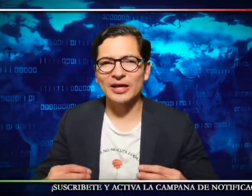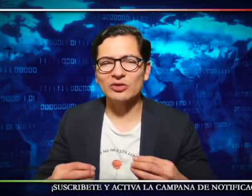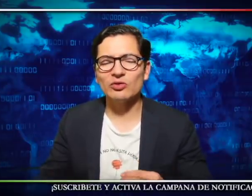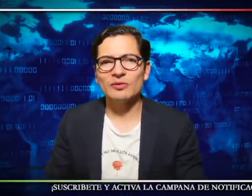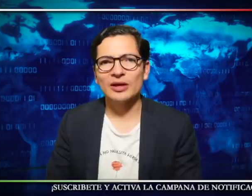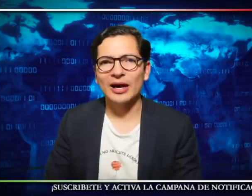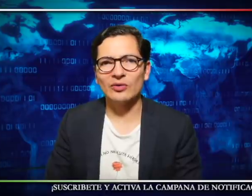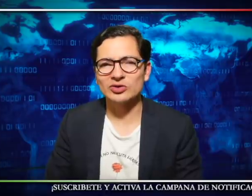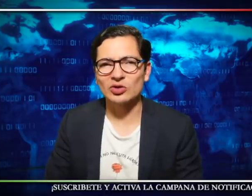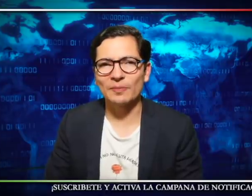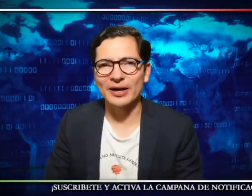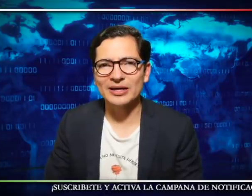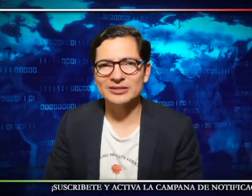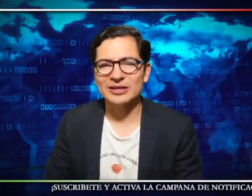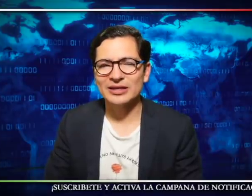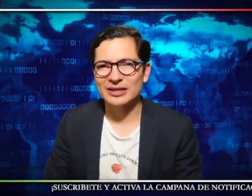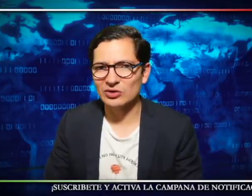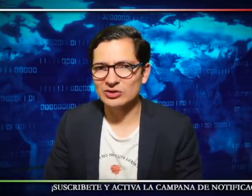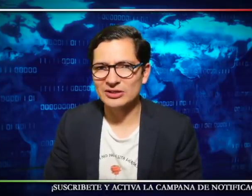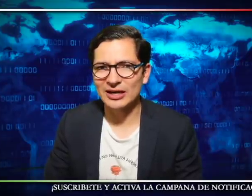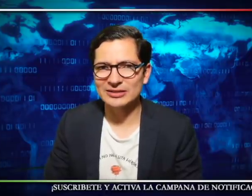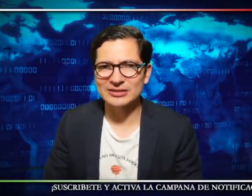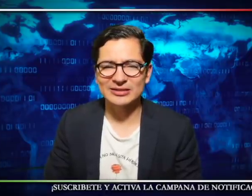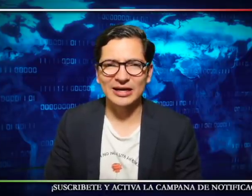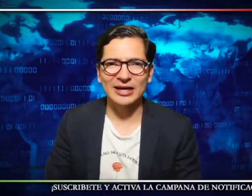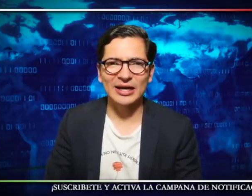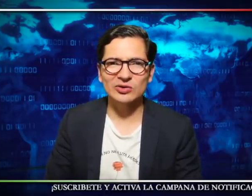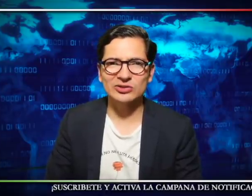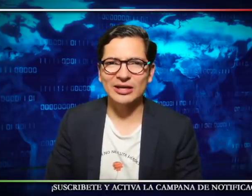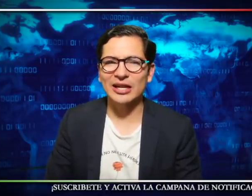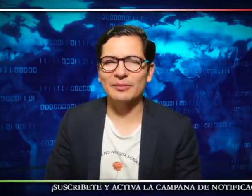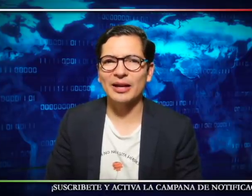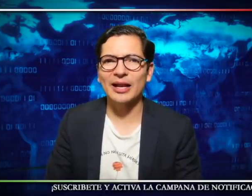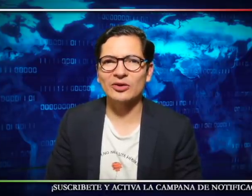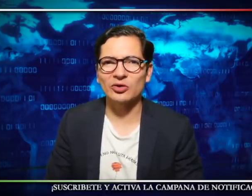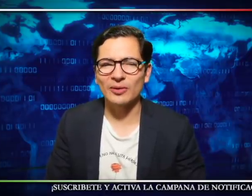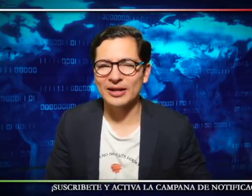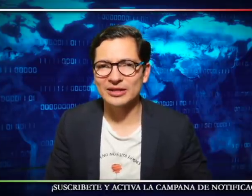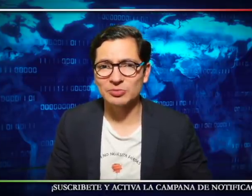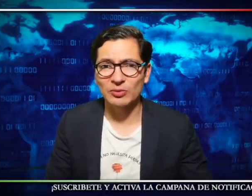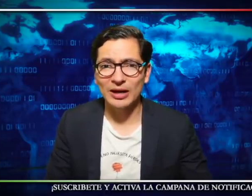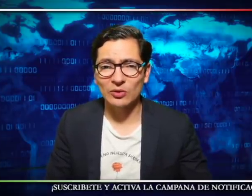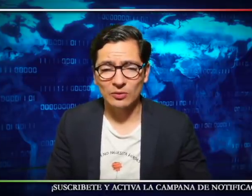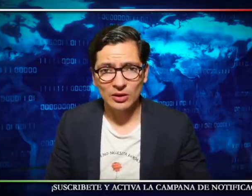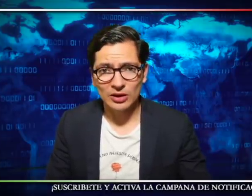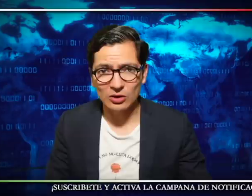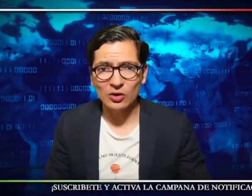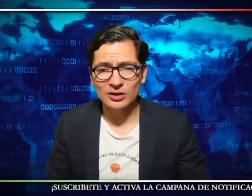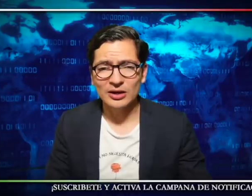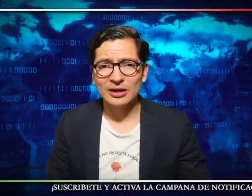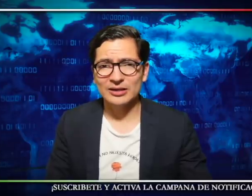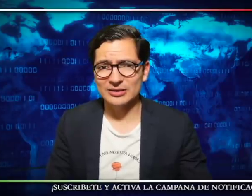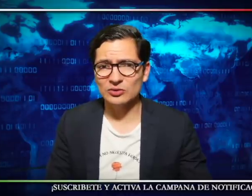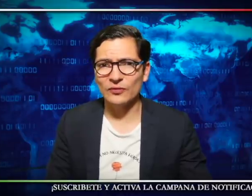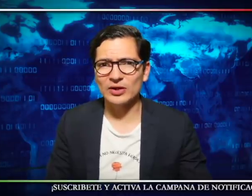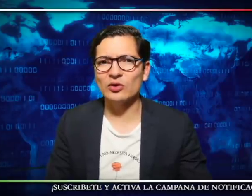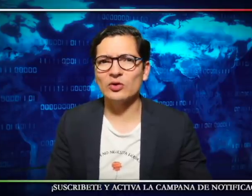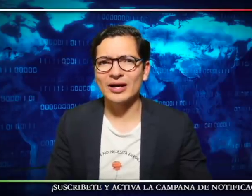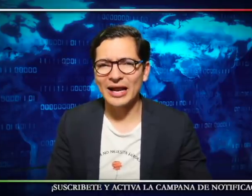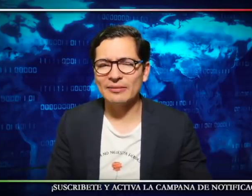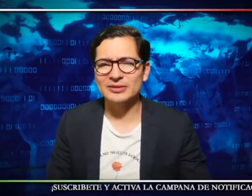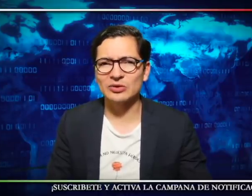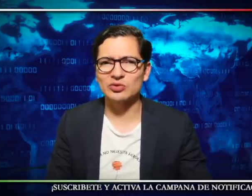está defendiendo a nuestro país de los intereses extranjeros que quieren venir a robar en despoblado y hoy está